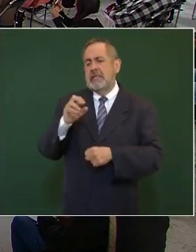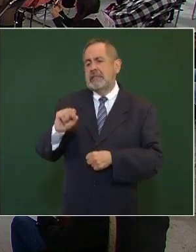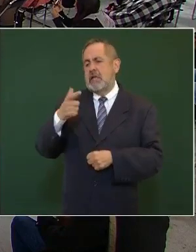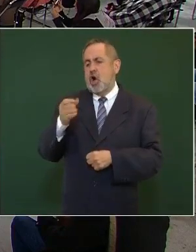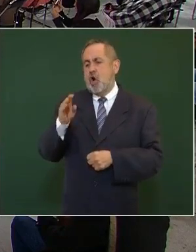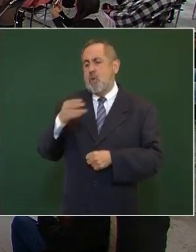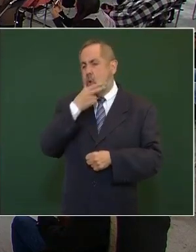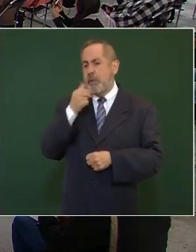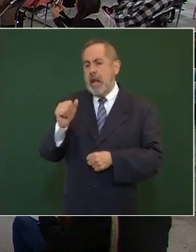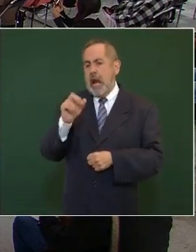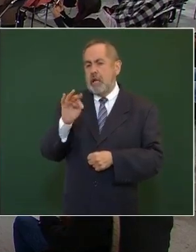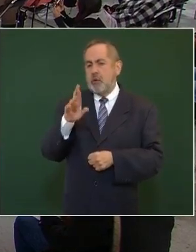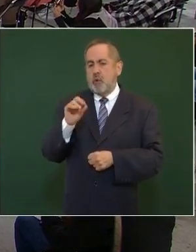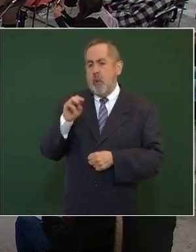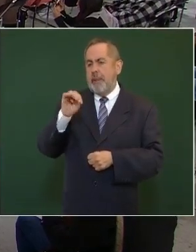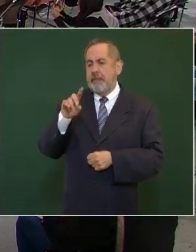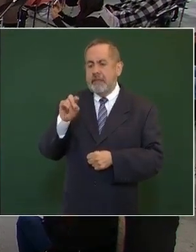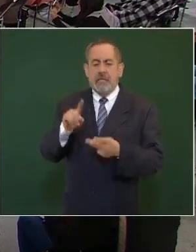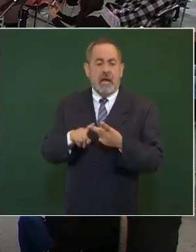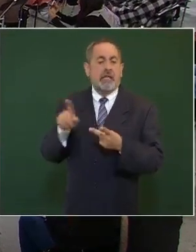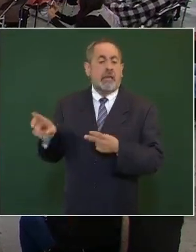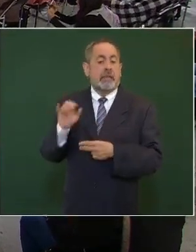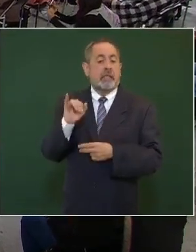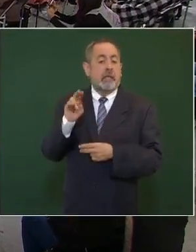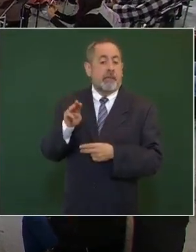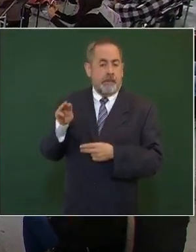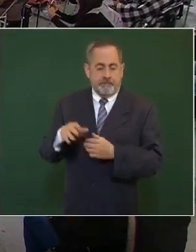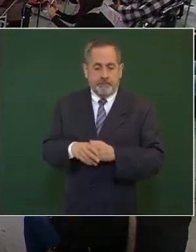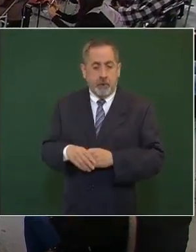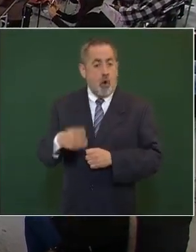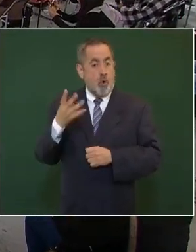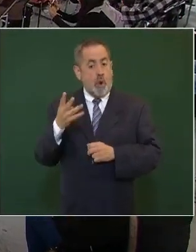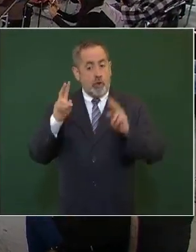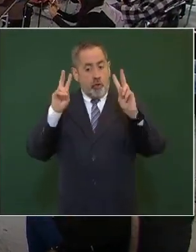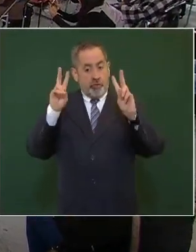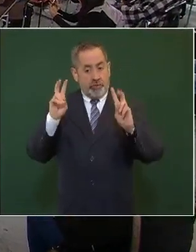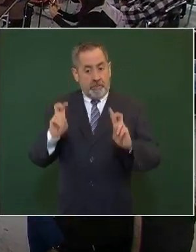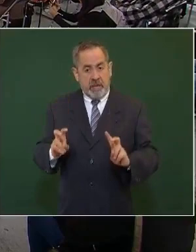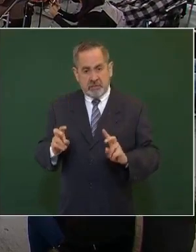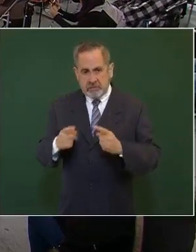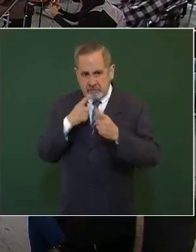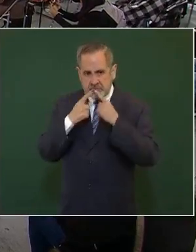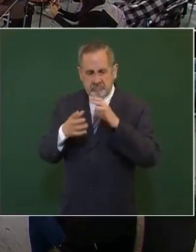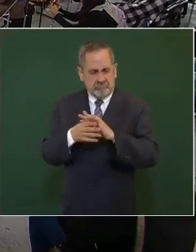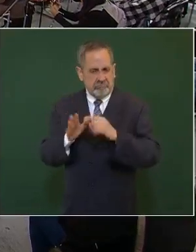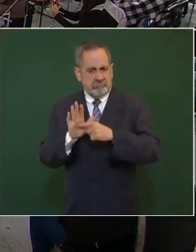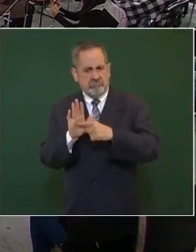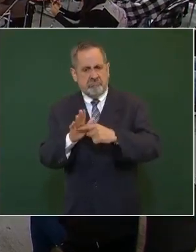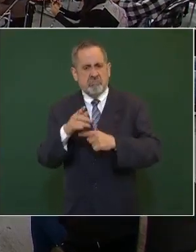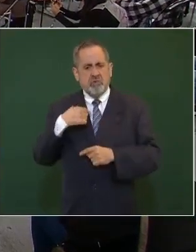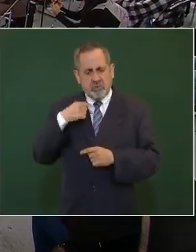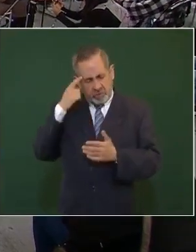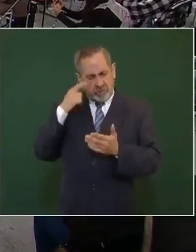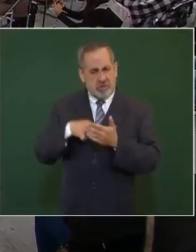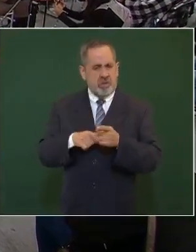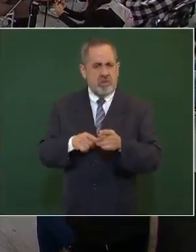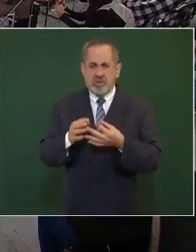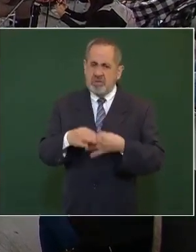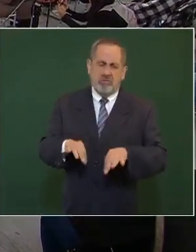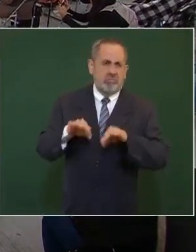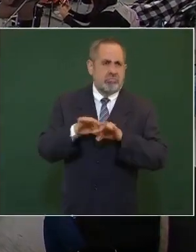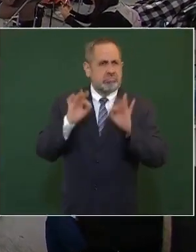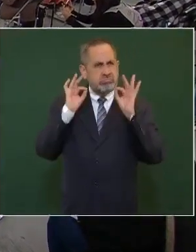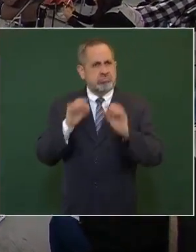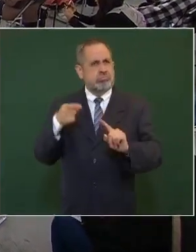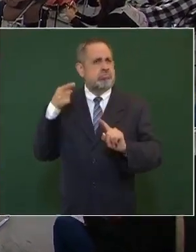y el Instituto Nacional de Migración. Cuatro temas muy importantes. El primero yo considero fundamental,